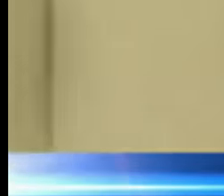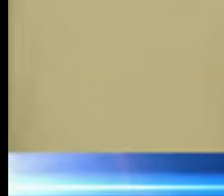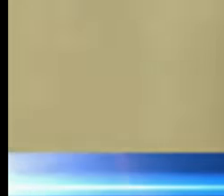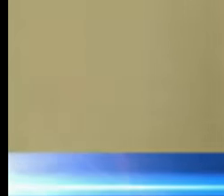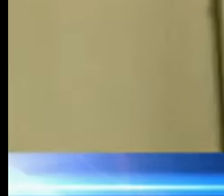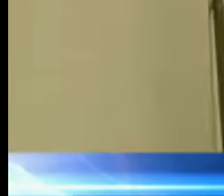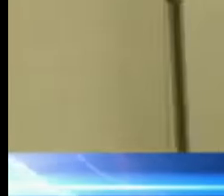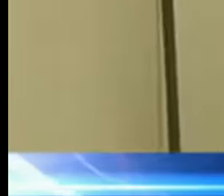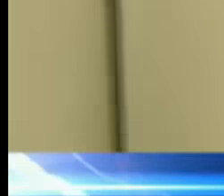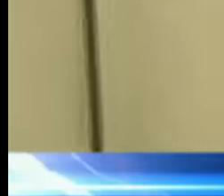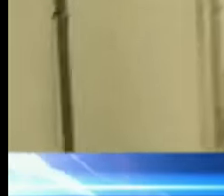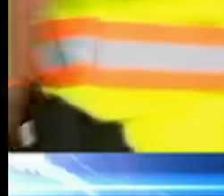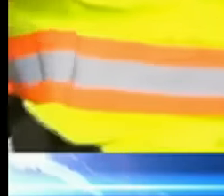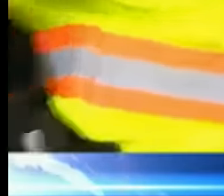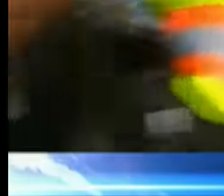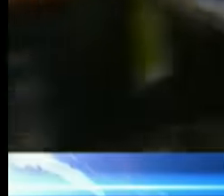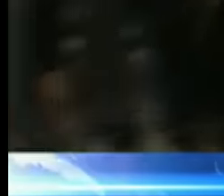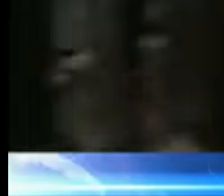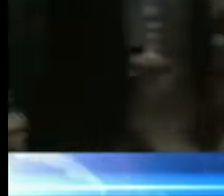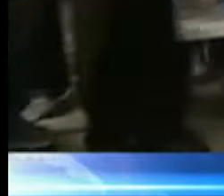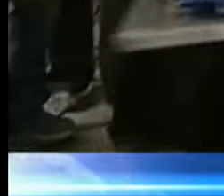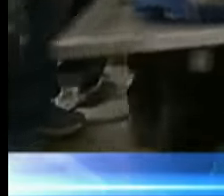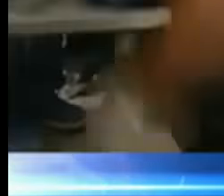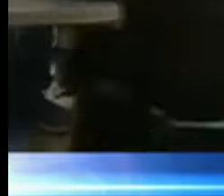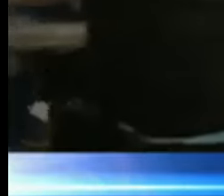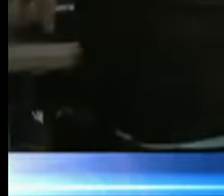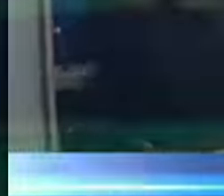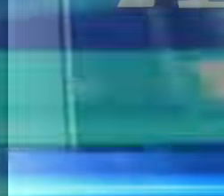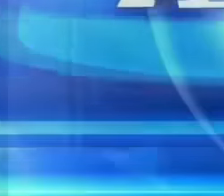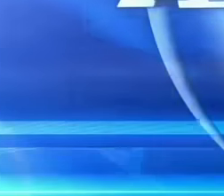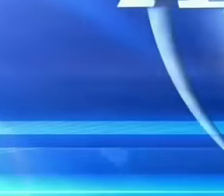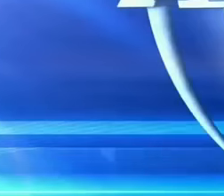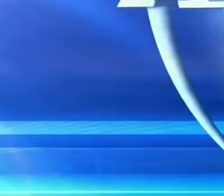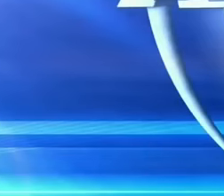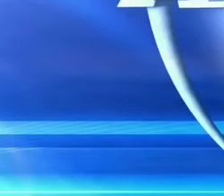principal sospechoso del ilícito.